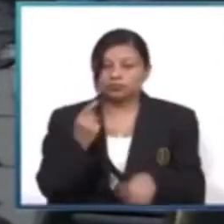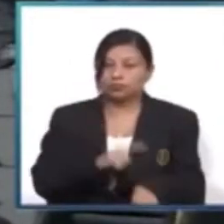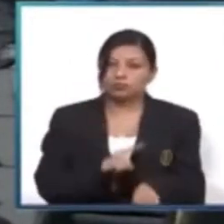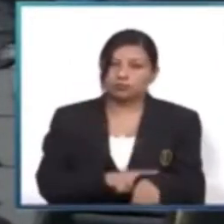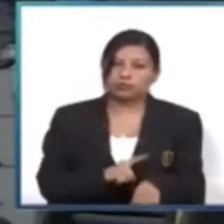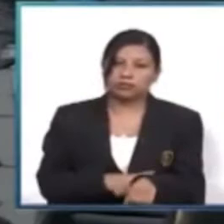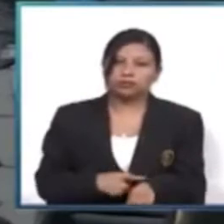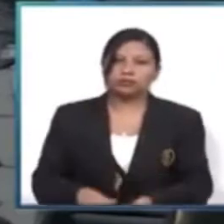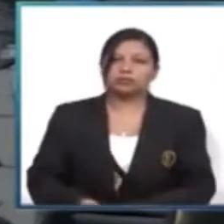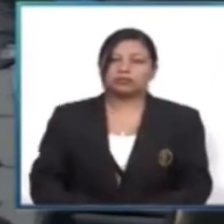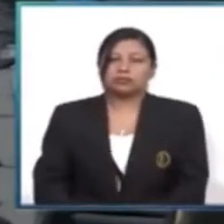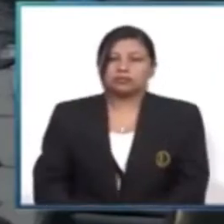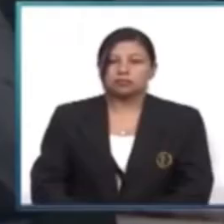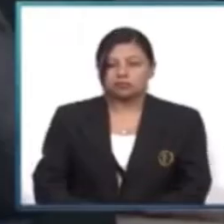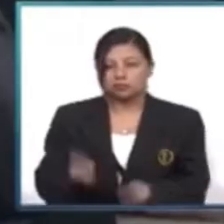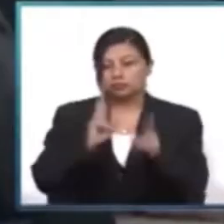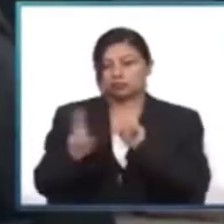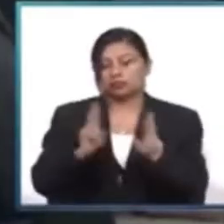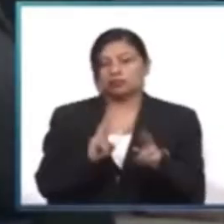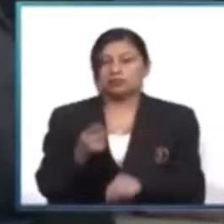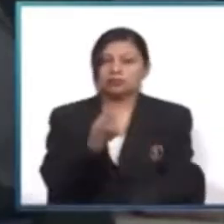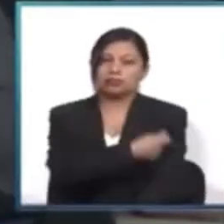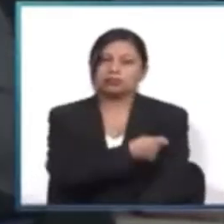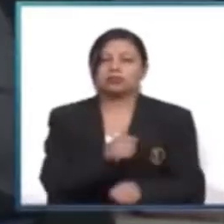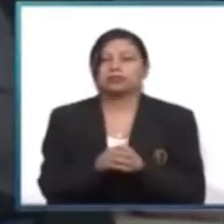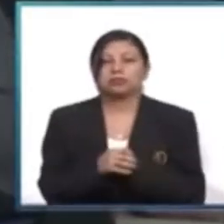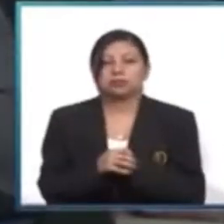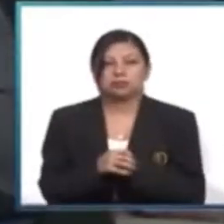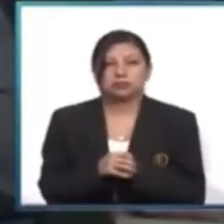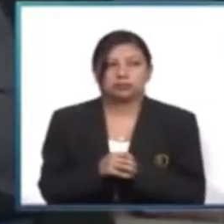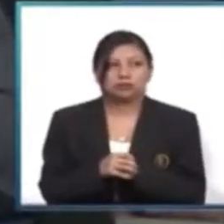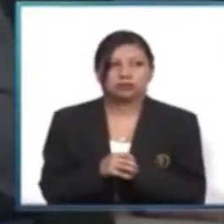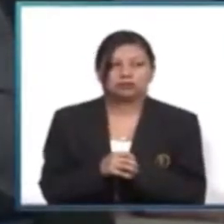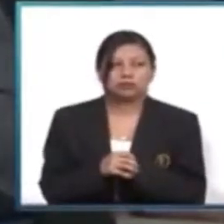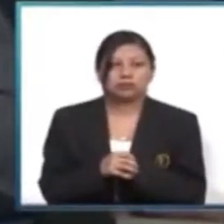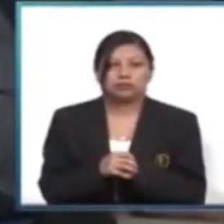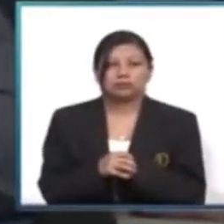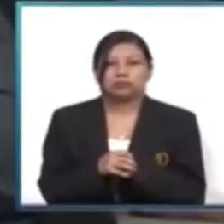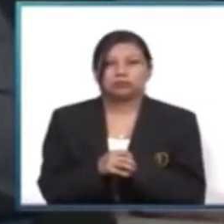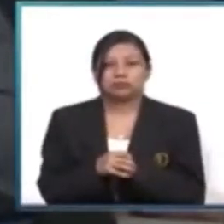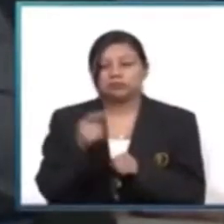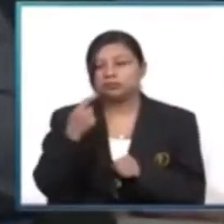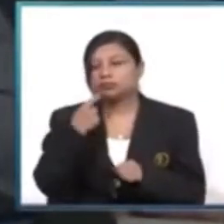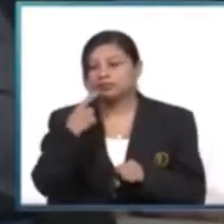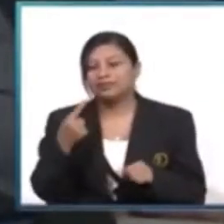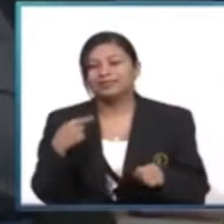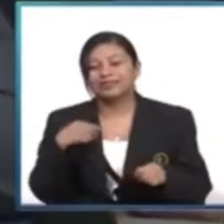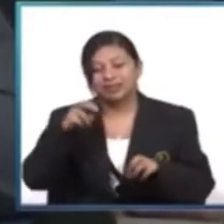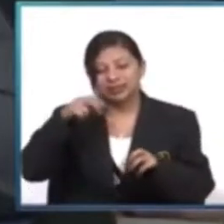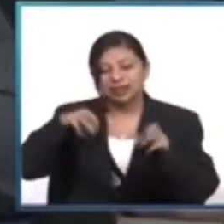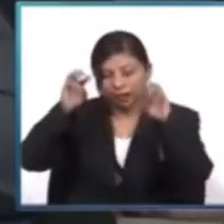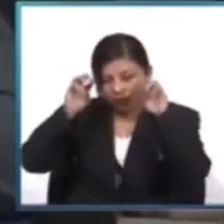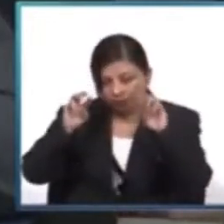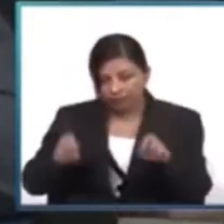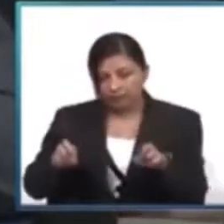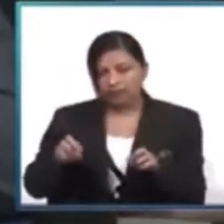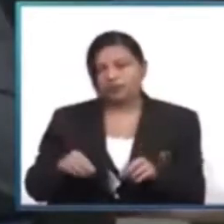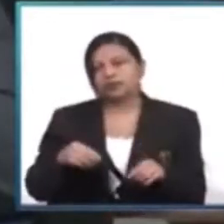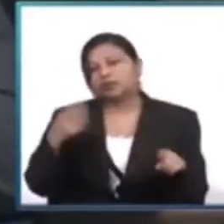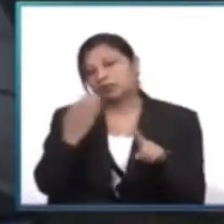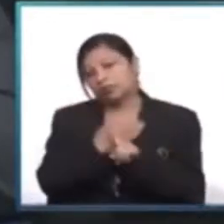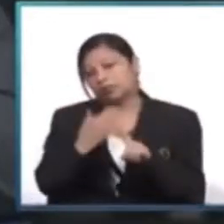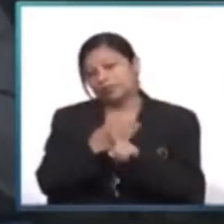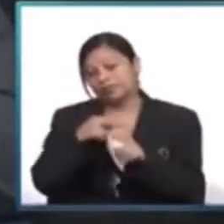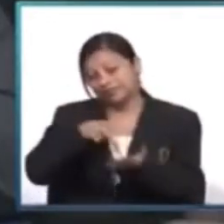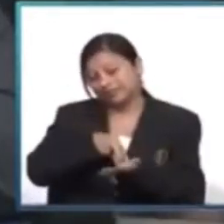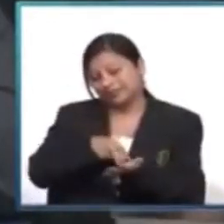tiempo y están relacionados con la vacuna que logró contener la polio, tengo entendido en el mundo o por lo menos en